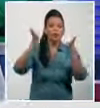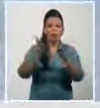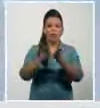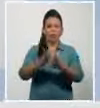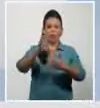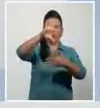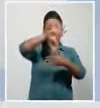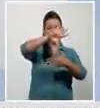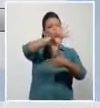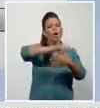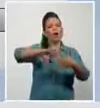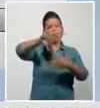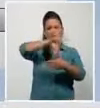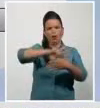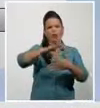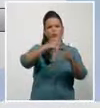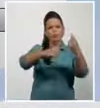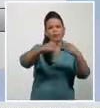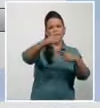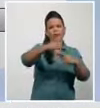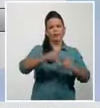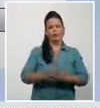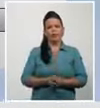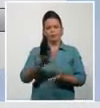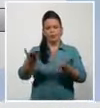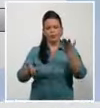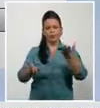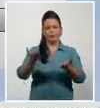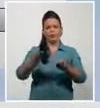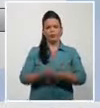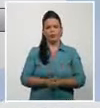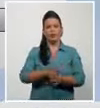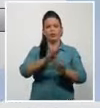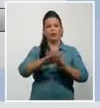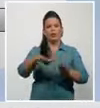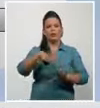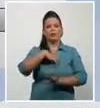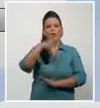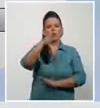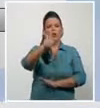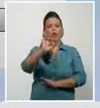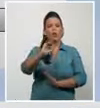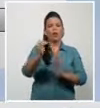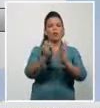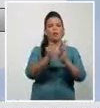Ya acumula 40 millones